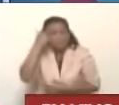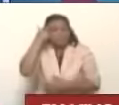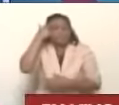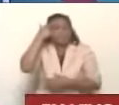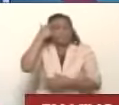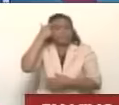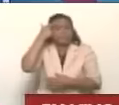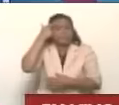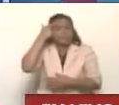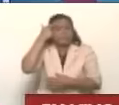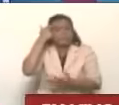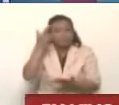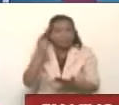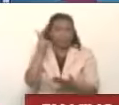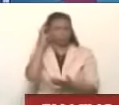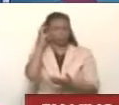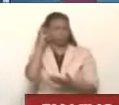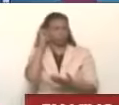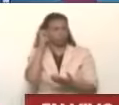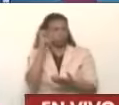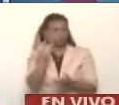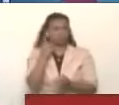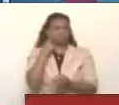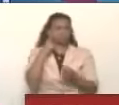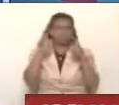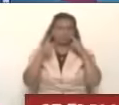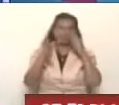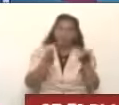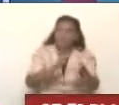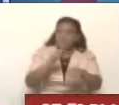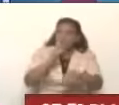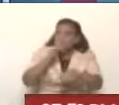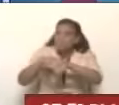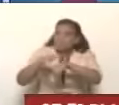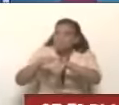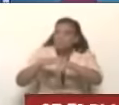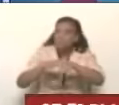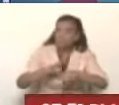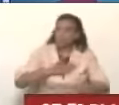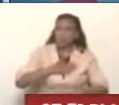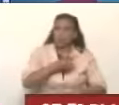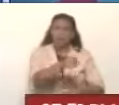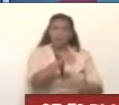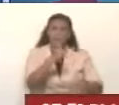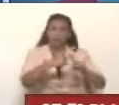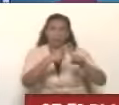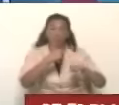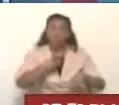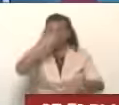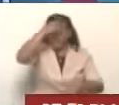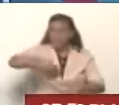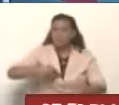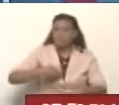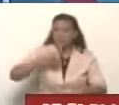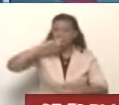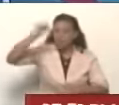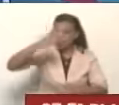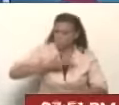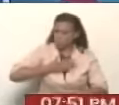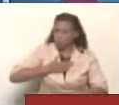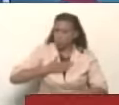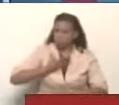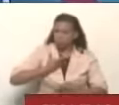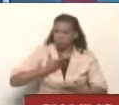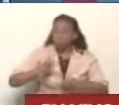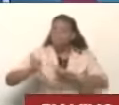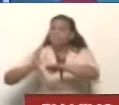y empiezan a llegar elementos, y yo mismo dirijo la investigación. Esto no fue que lo dirigió X por allá, no, yo personalmente.